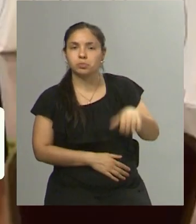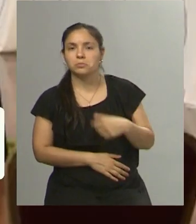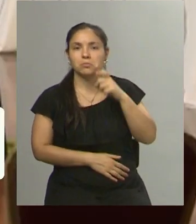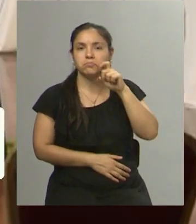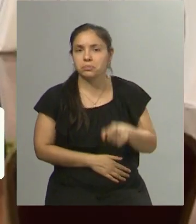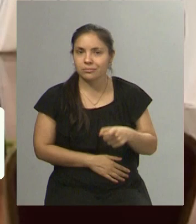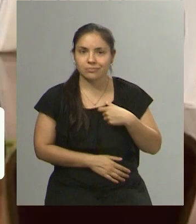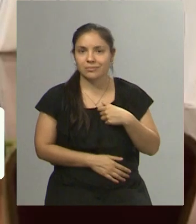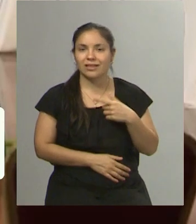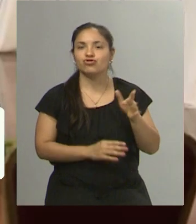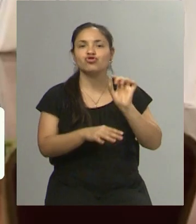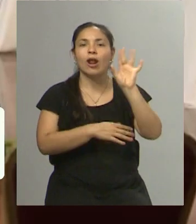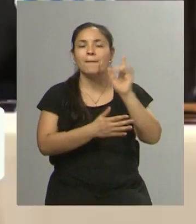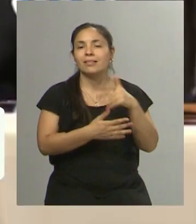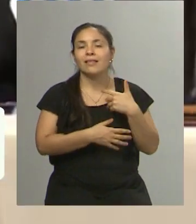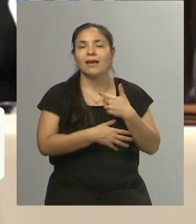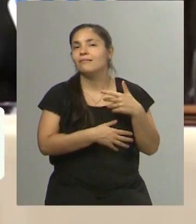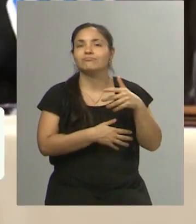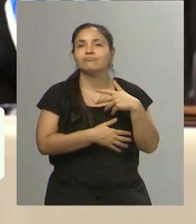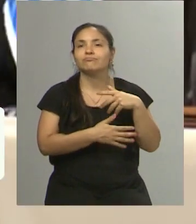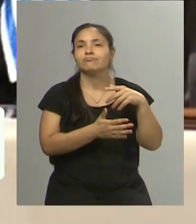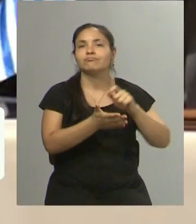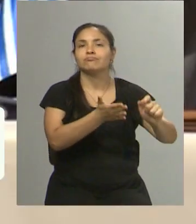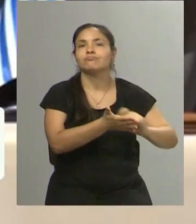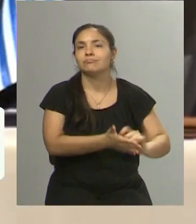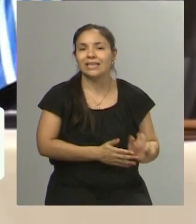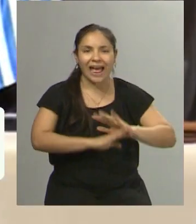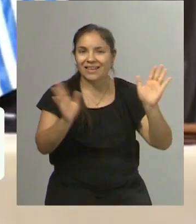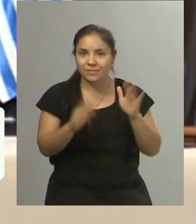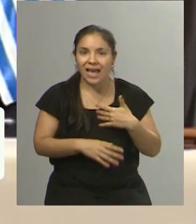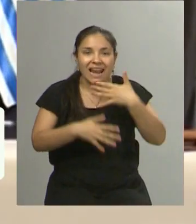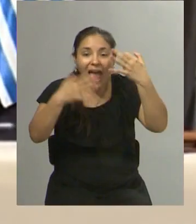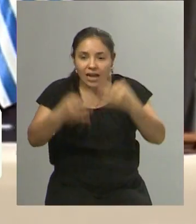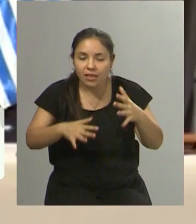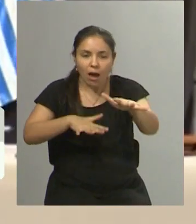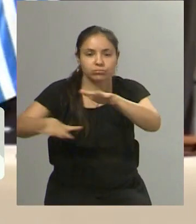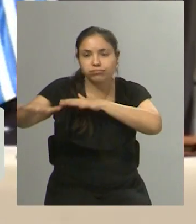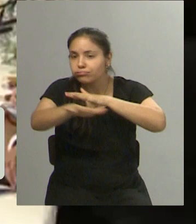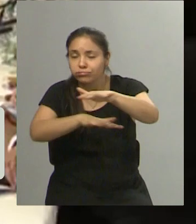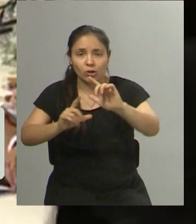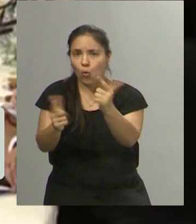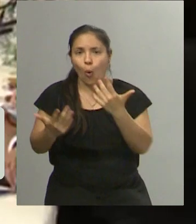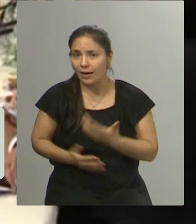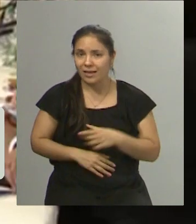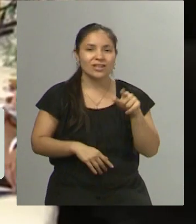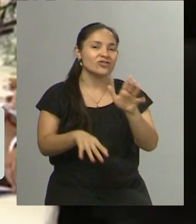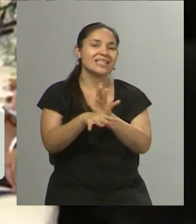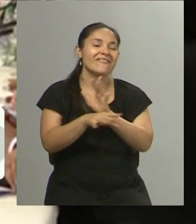que son teóricas, que no penetran en la realidad, porque eso es estar jugando con nosotros